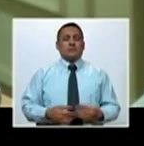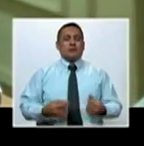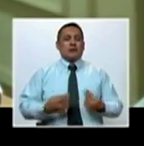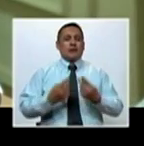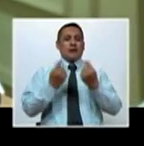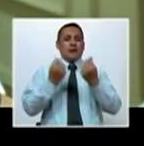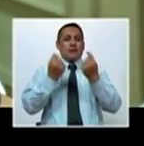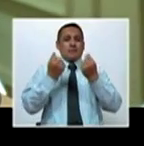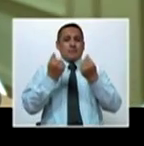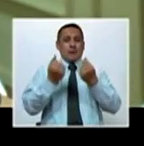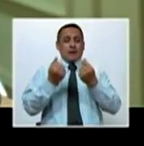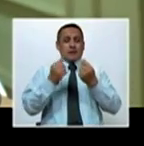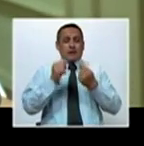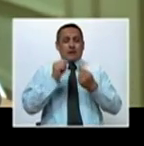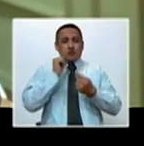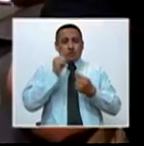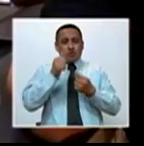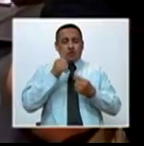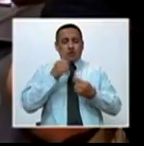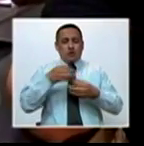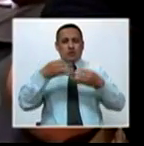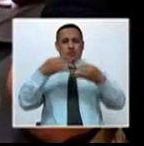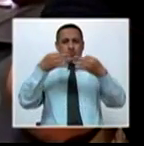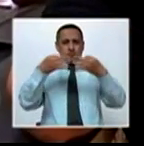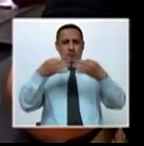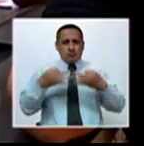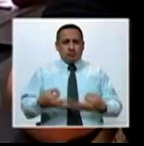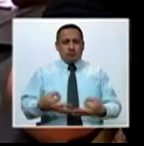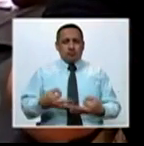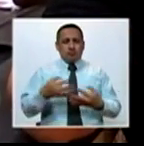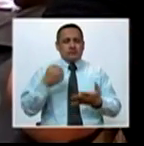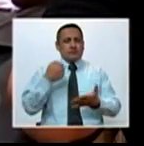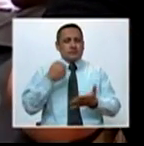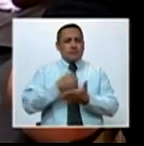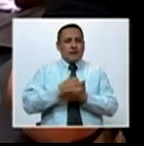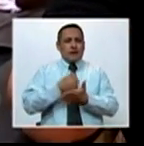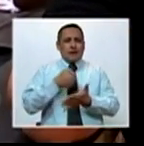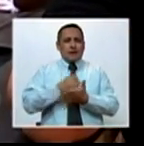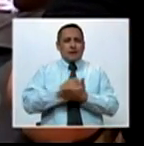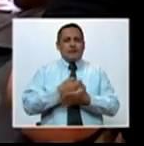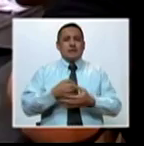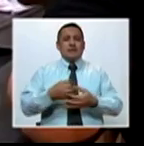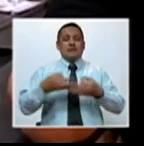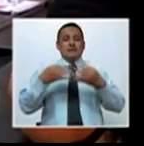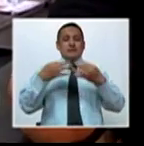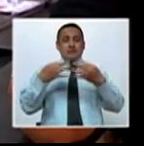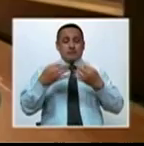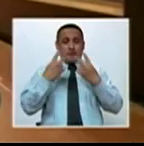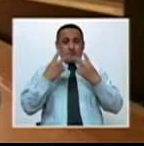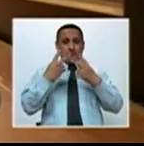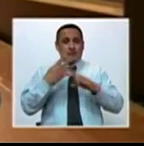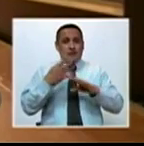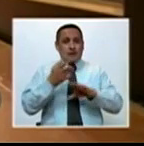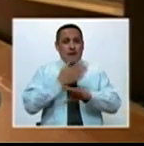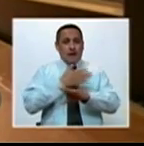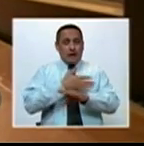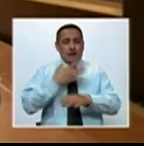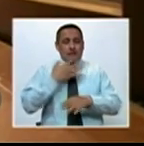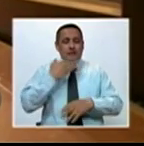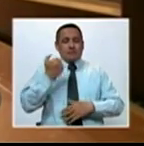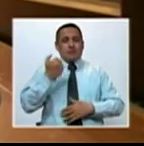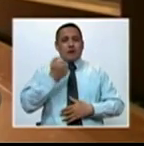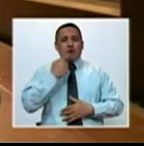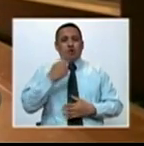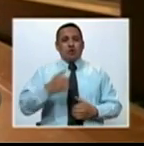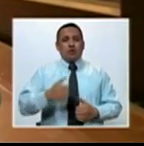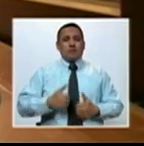Las cuentas al día y siempre. Esa debiera ser tal vez la